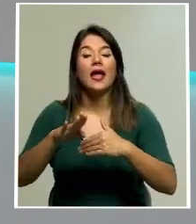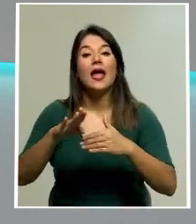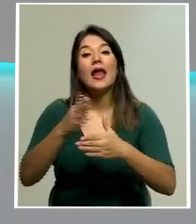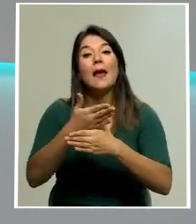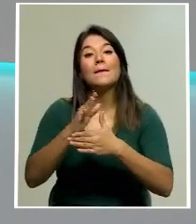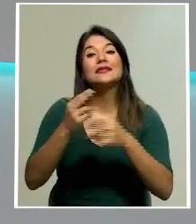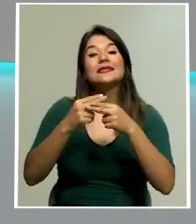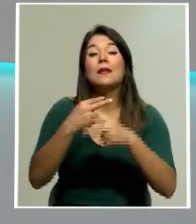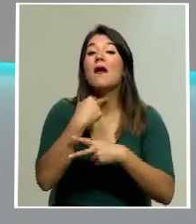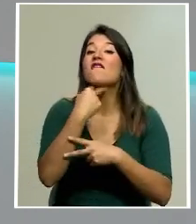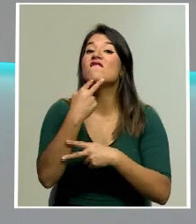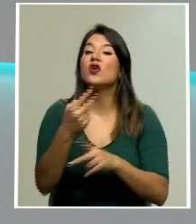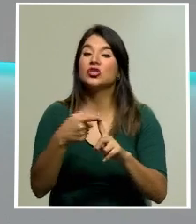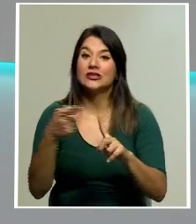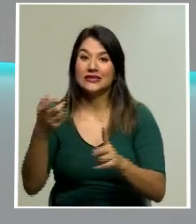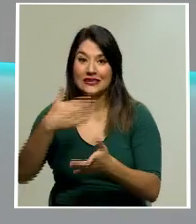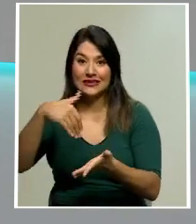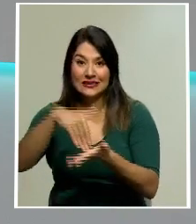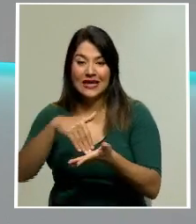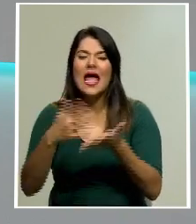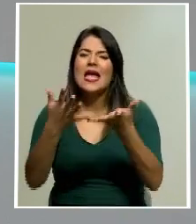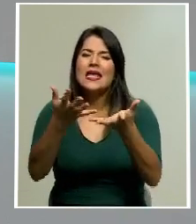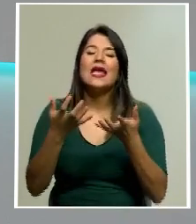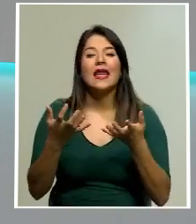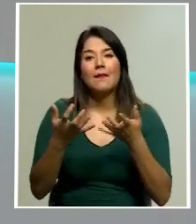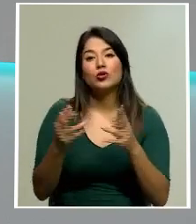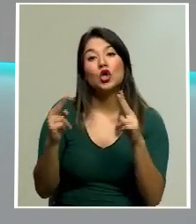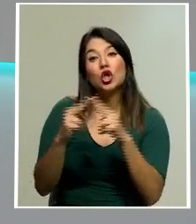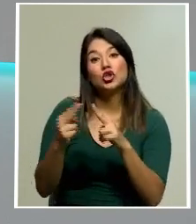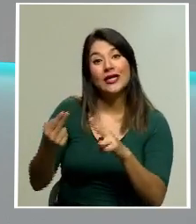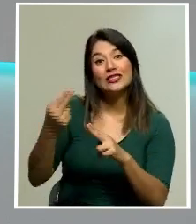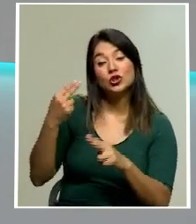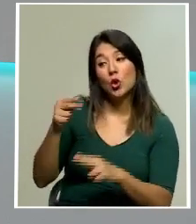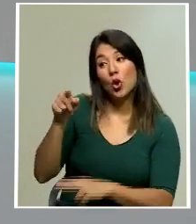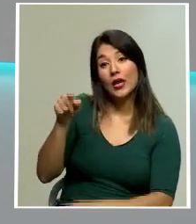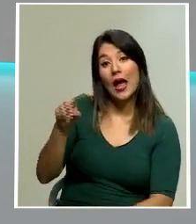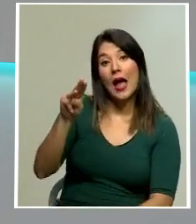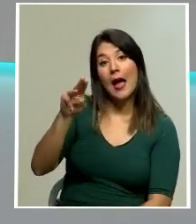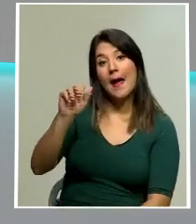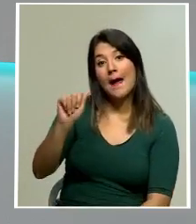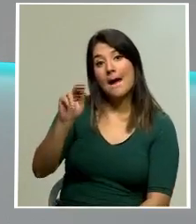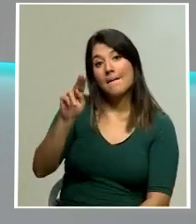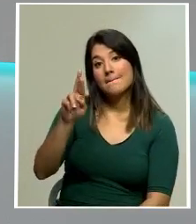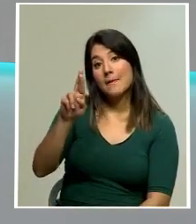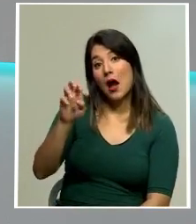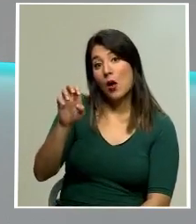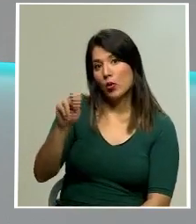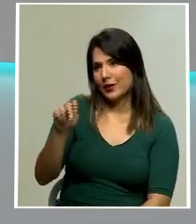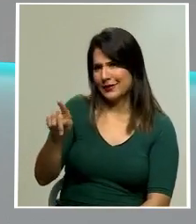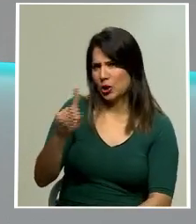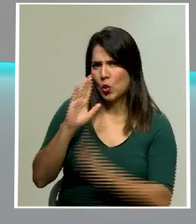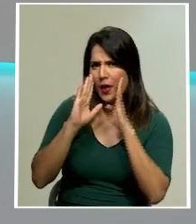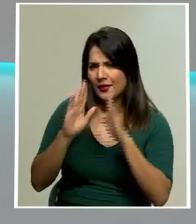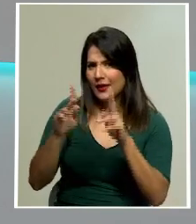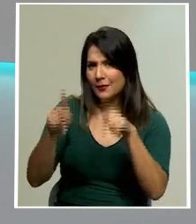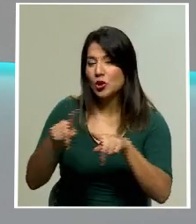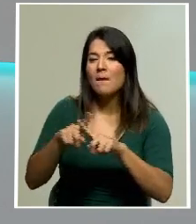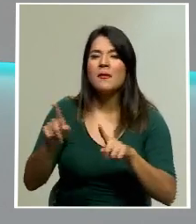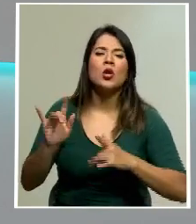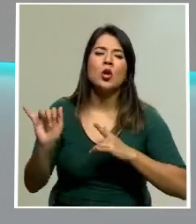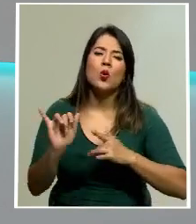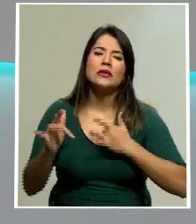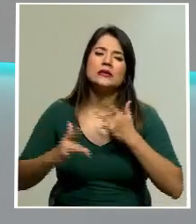desde el Epicentro vamos a conocer la historia de Maureen, quien a pesar de no atender pacientes vive de cerca el dolor por la